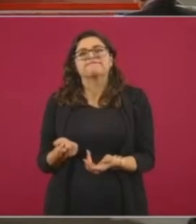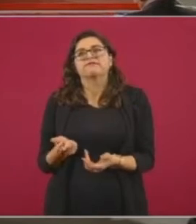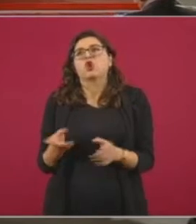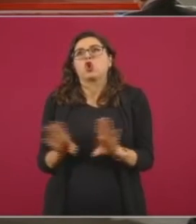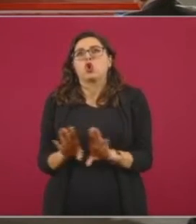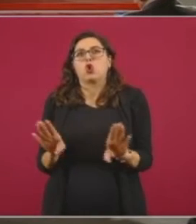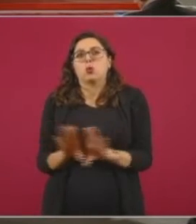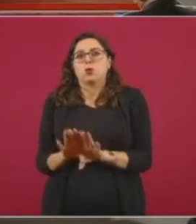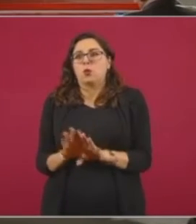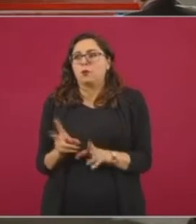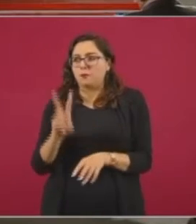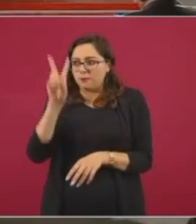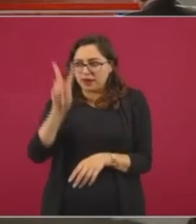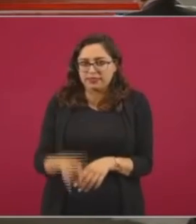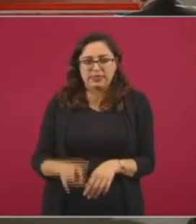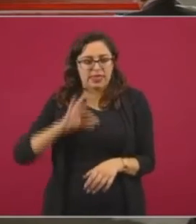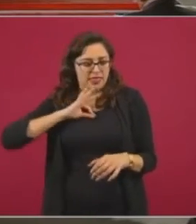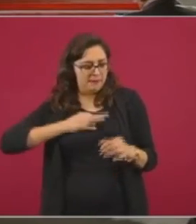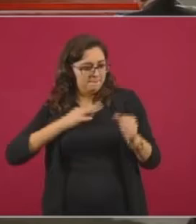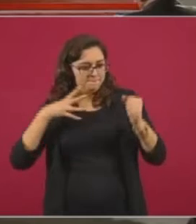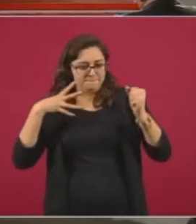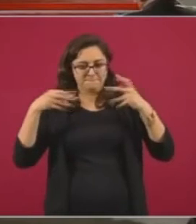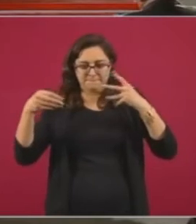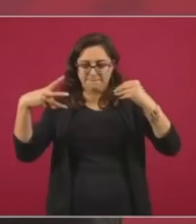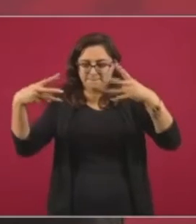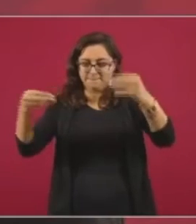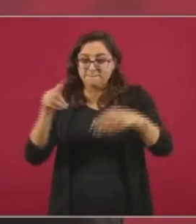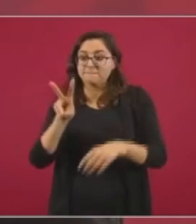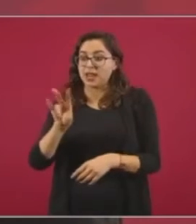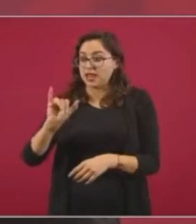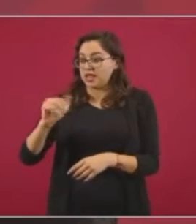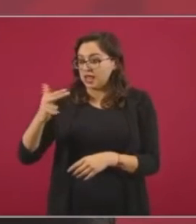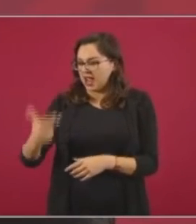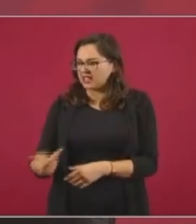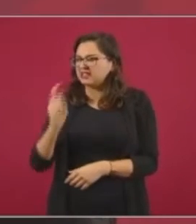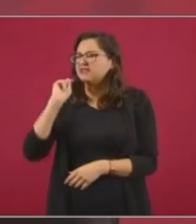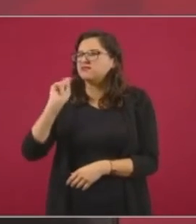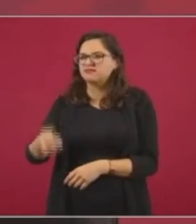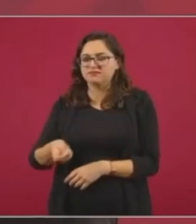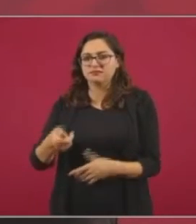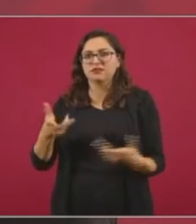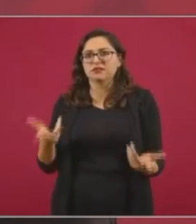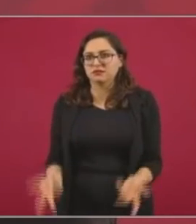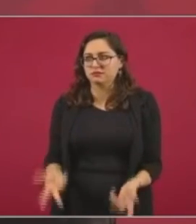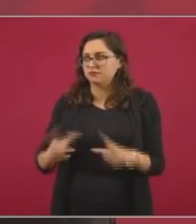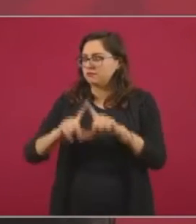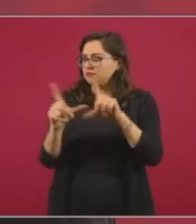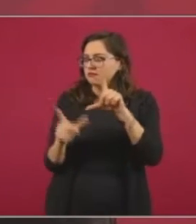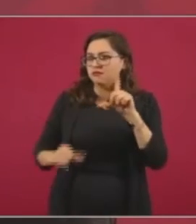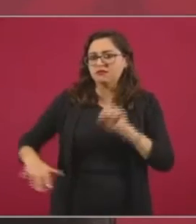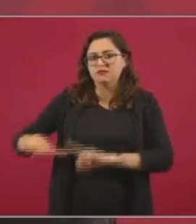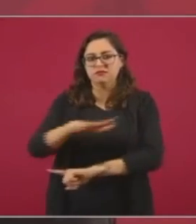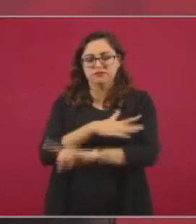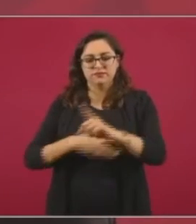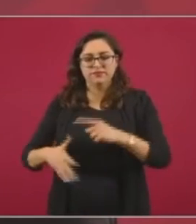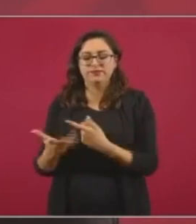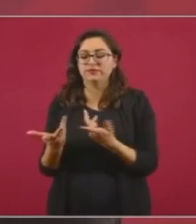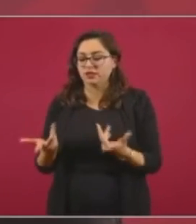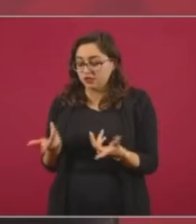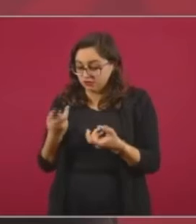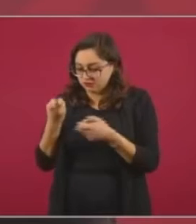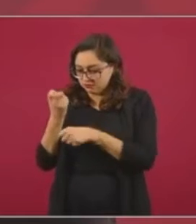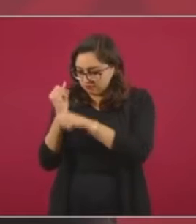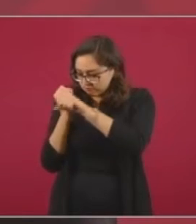el impacto de la pandemia, de la epidemia de VIH en nuestro país. Es un trabajo que se ha realizado en coordinación